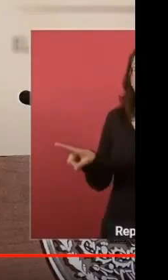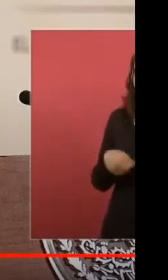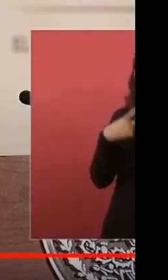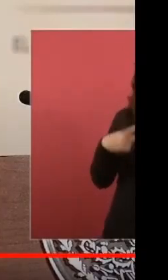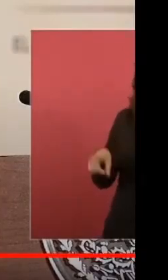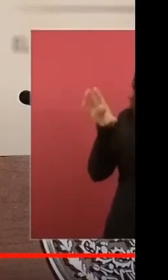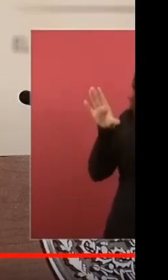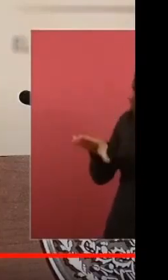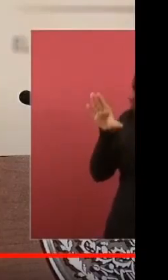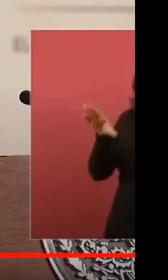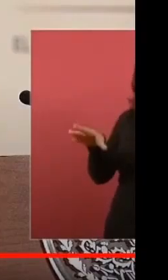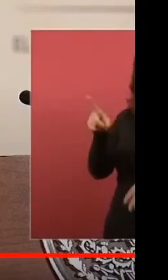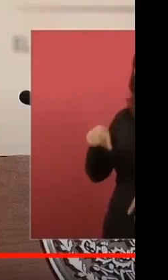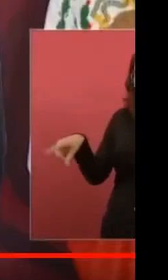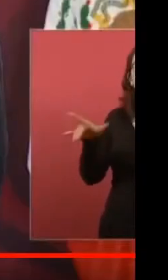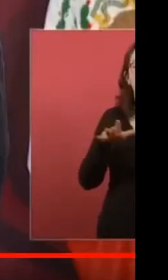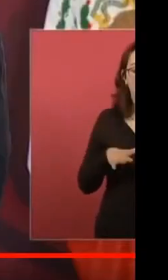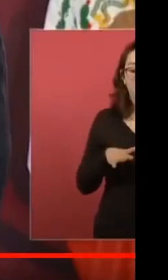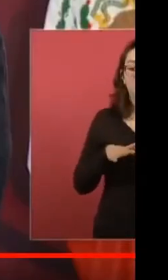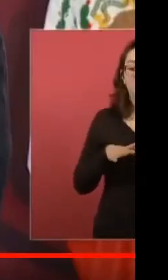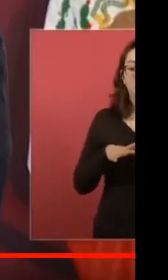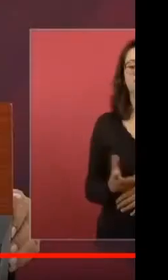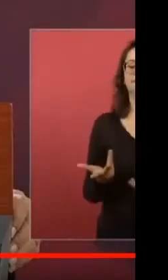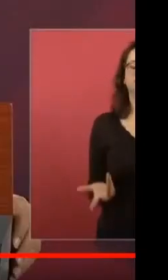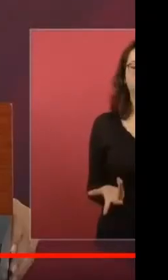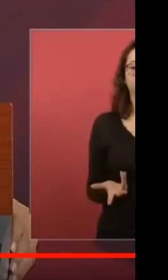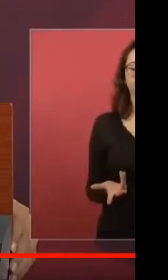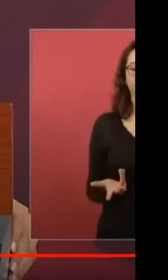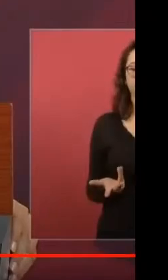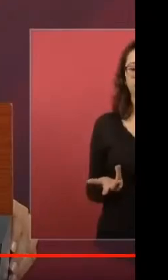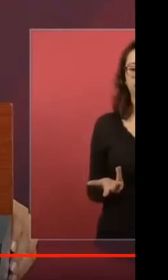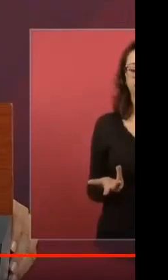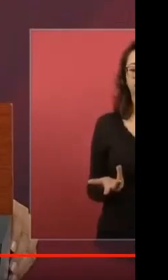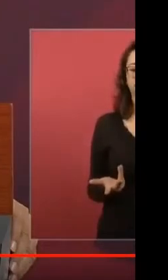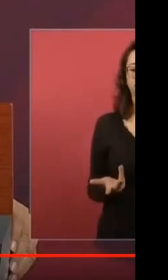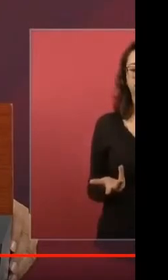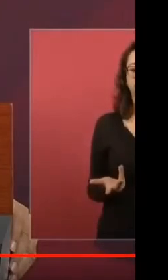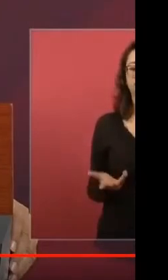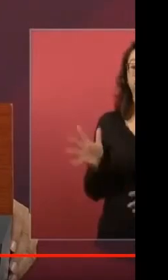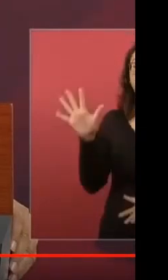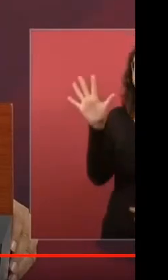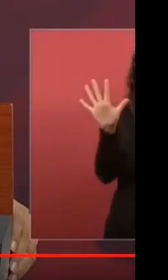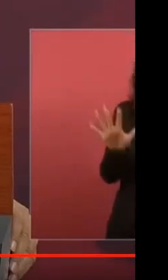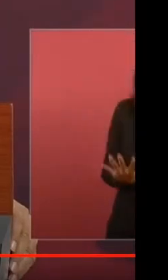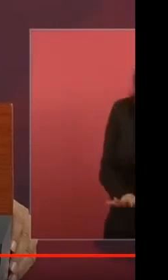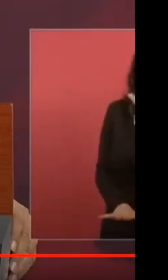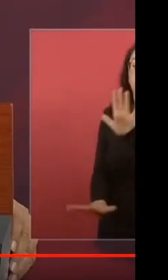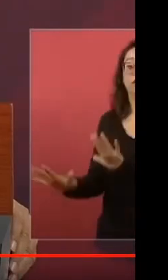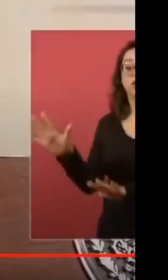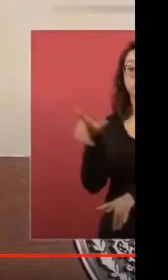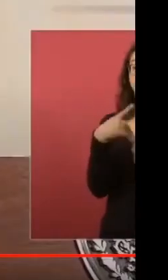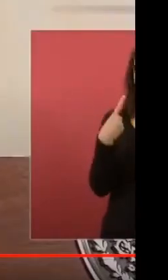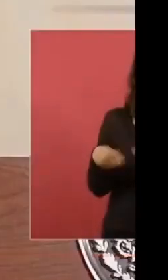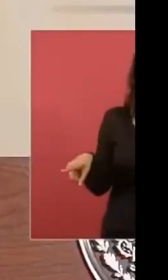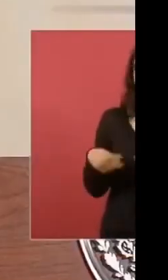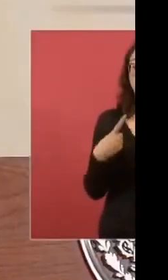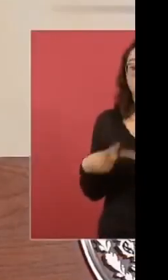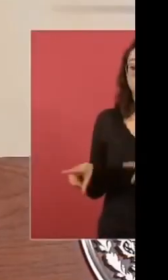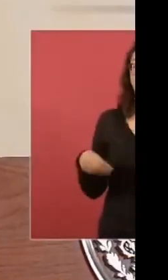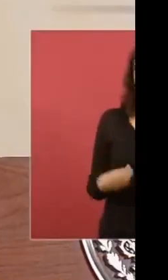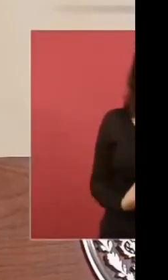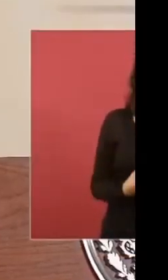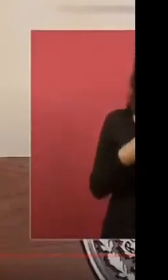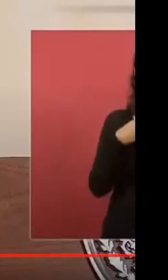de ahora sí que instrumentos de guerra o o ese estilo de vida porque eso